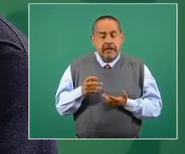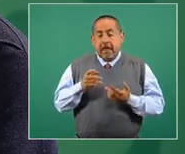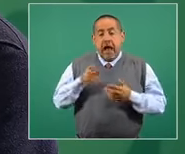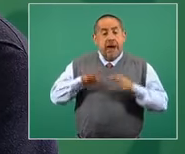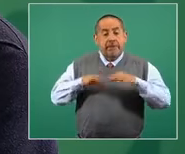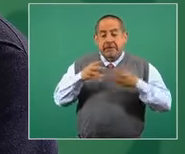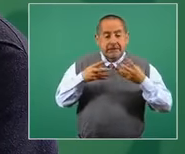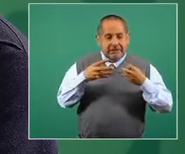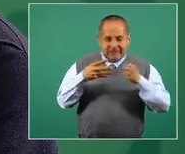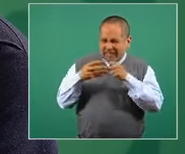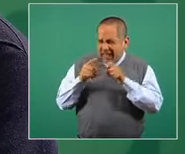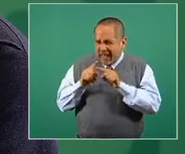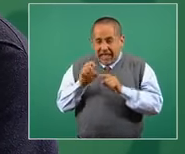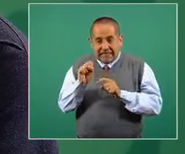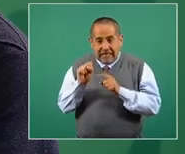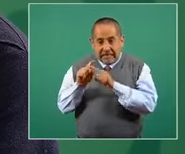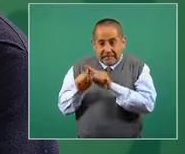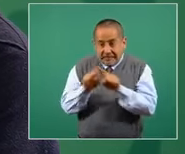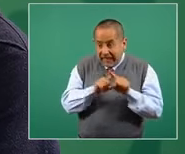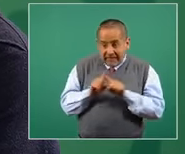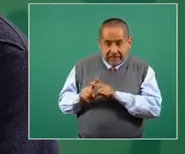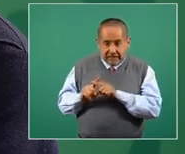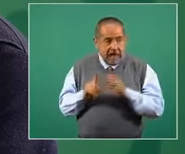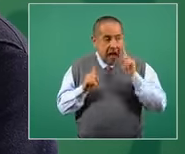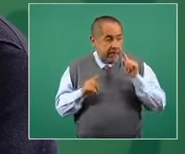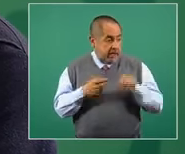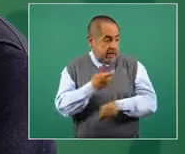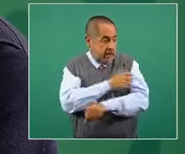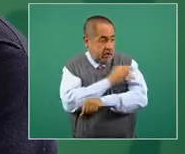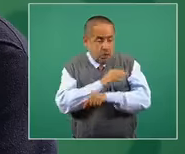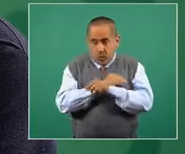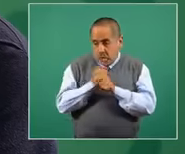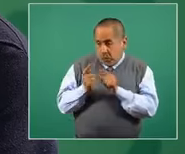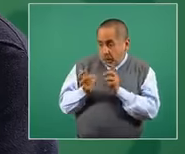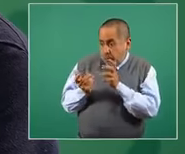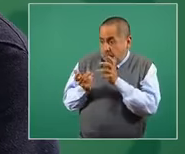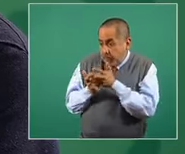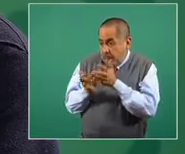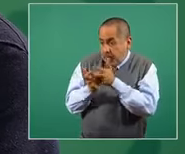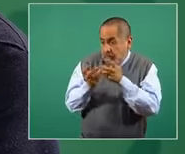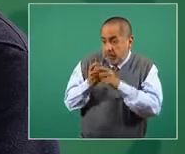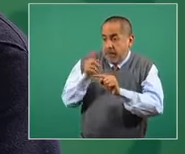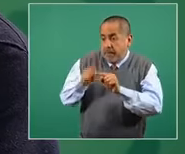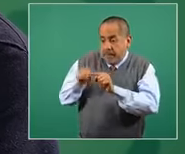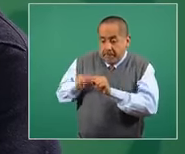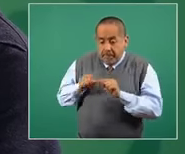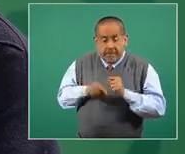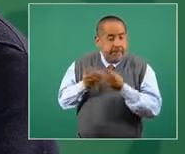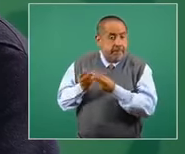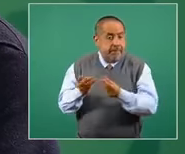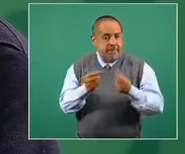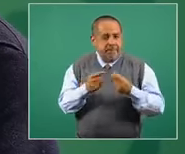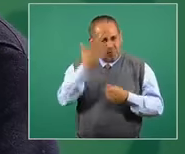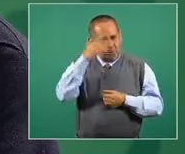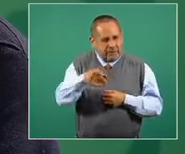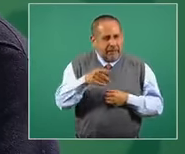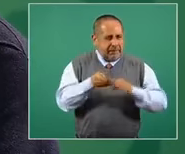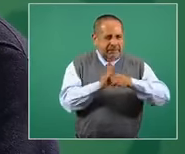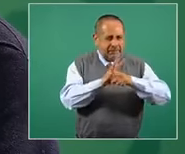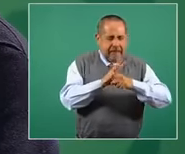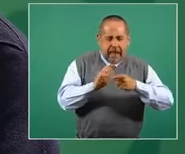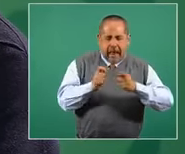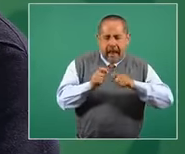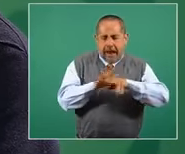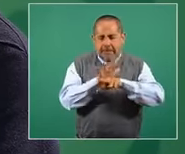variantes, precisamente para ver si las mutaciones que pueden darse específicamente en esta